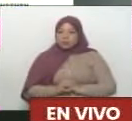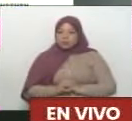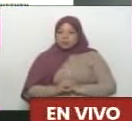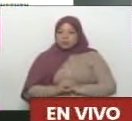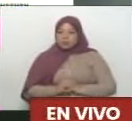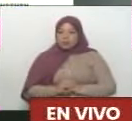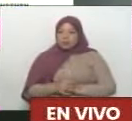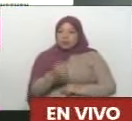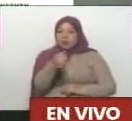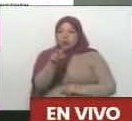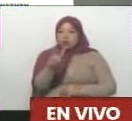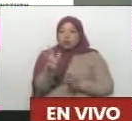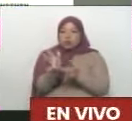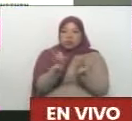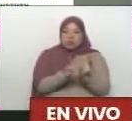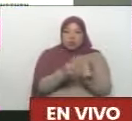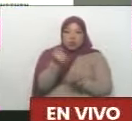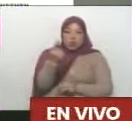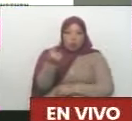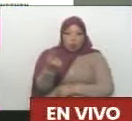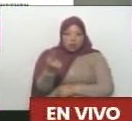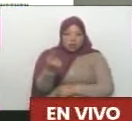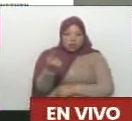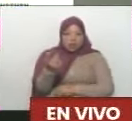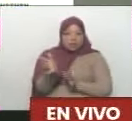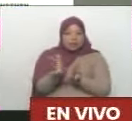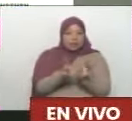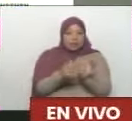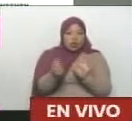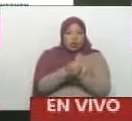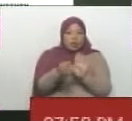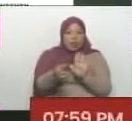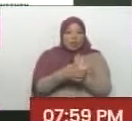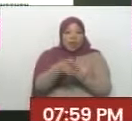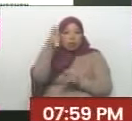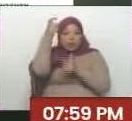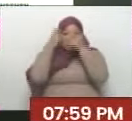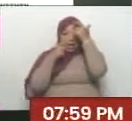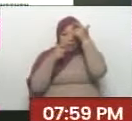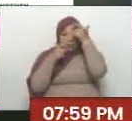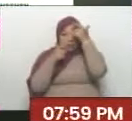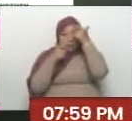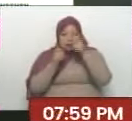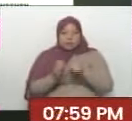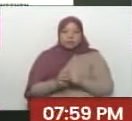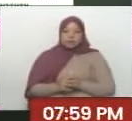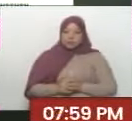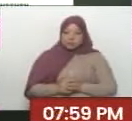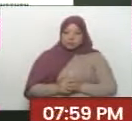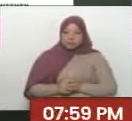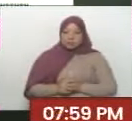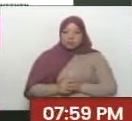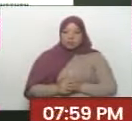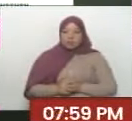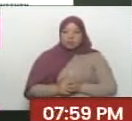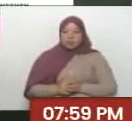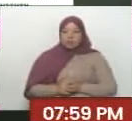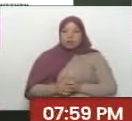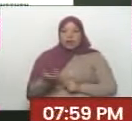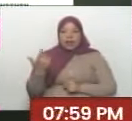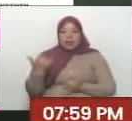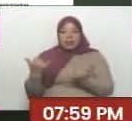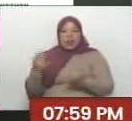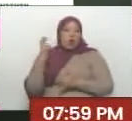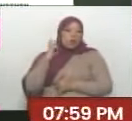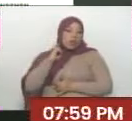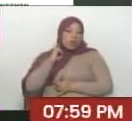A 12 días del golpe de Estado. Y nosotros fuimos porque el actual fiscal general, Tarek